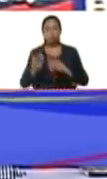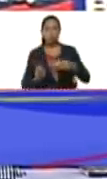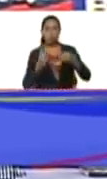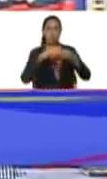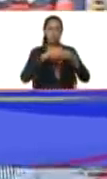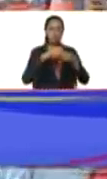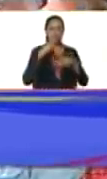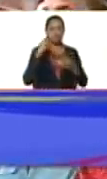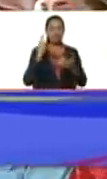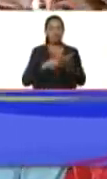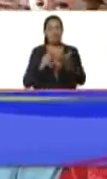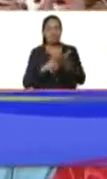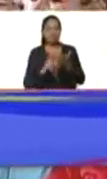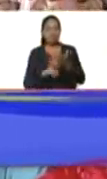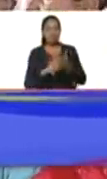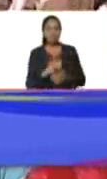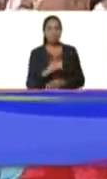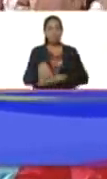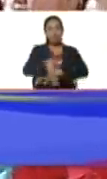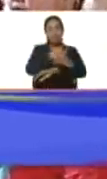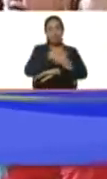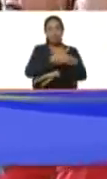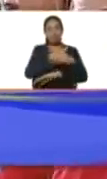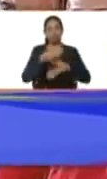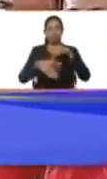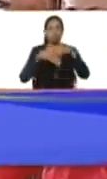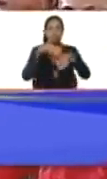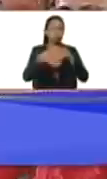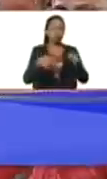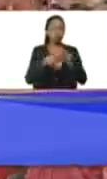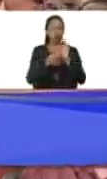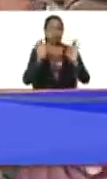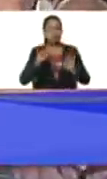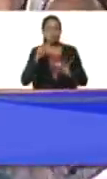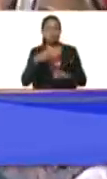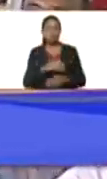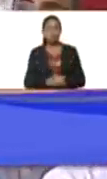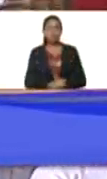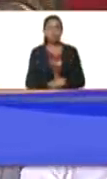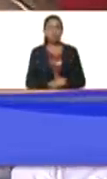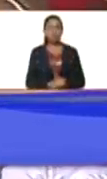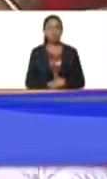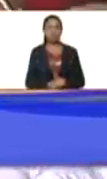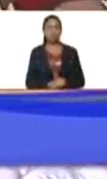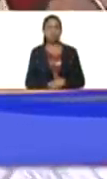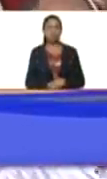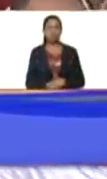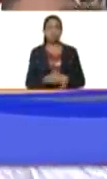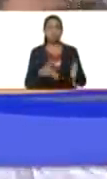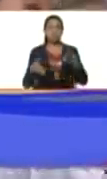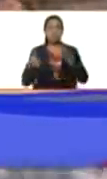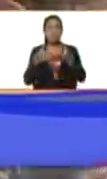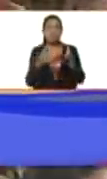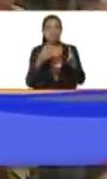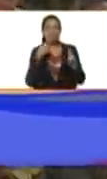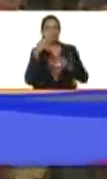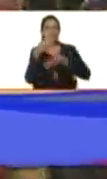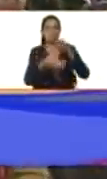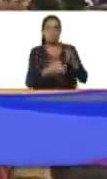es la verdad. Es la calle que camina, es la calle que habla, es la calle que dice, que